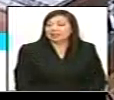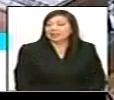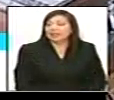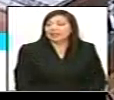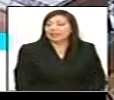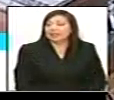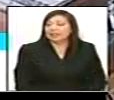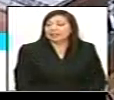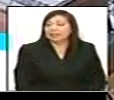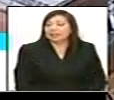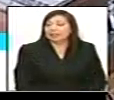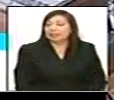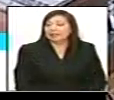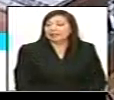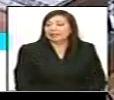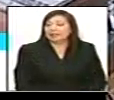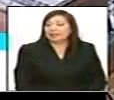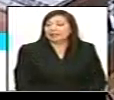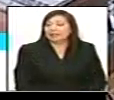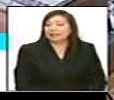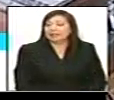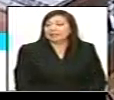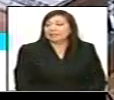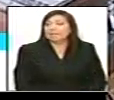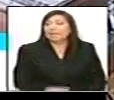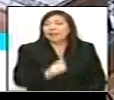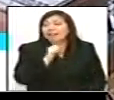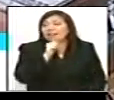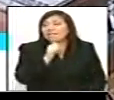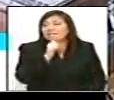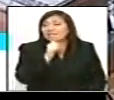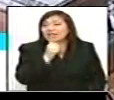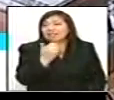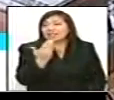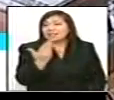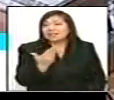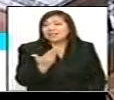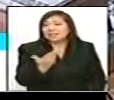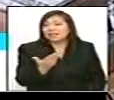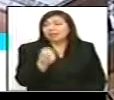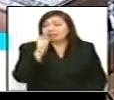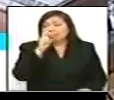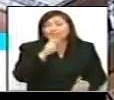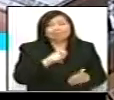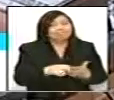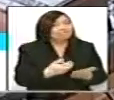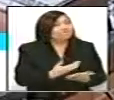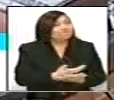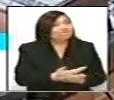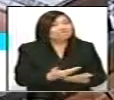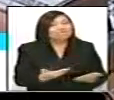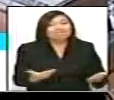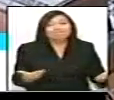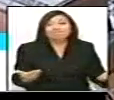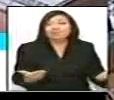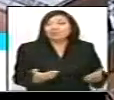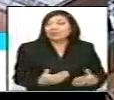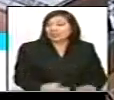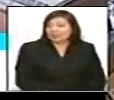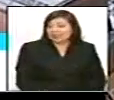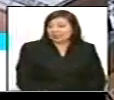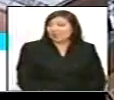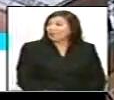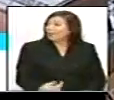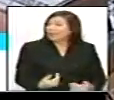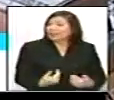señora congresista, en la carencia que tenemos de una política minera. No existe. Si hablamos de una política minera,